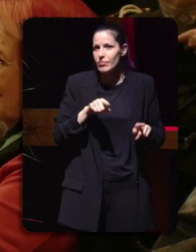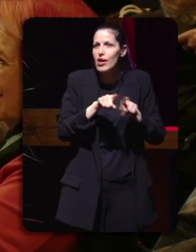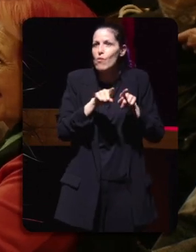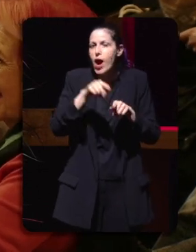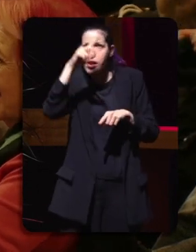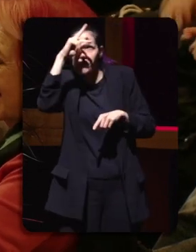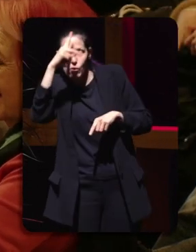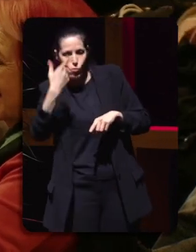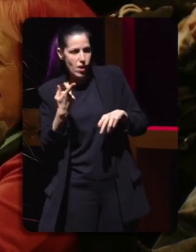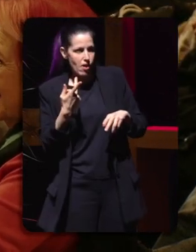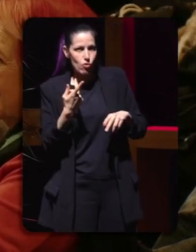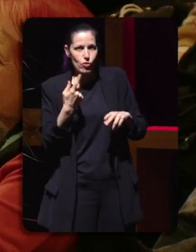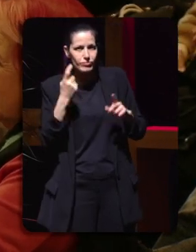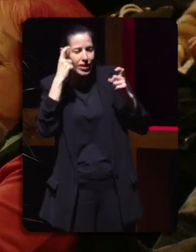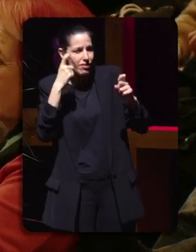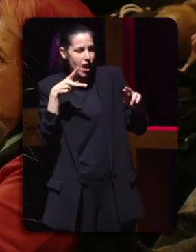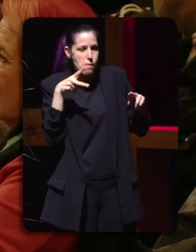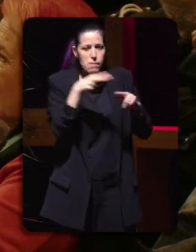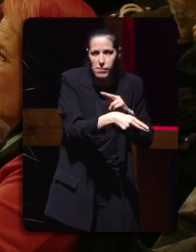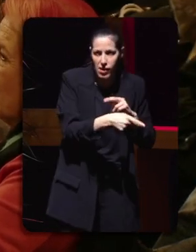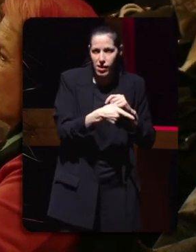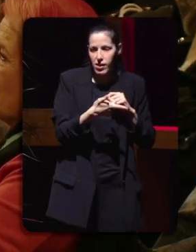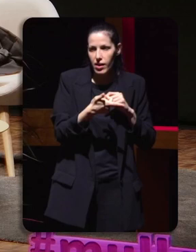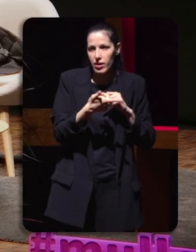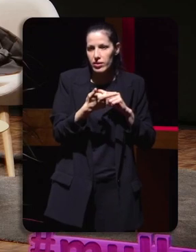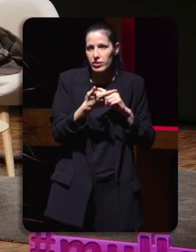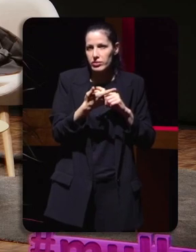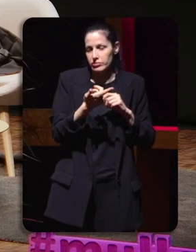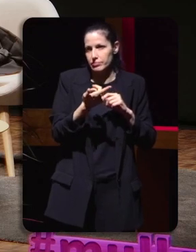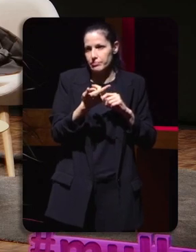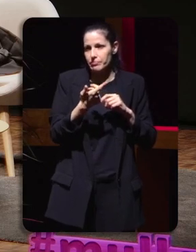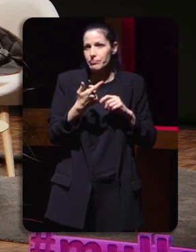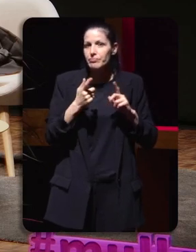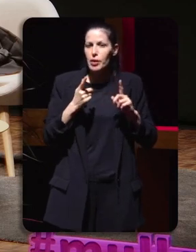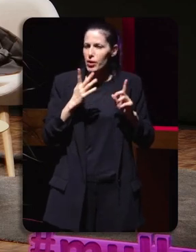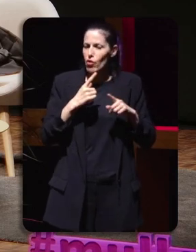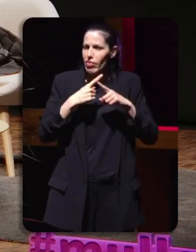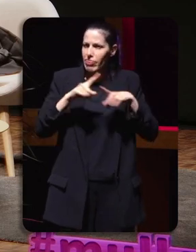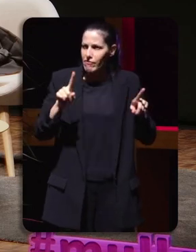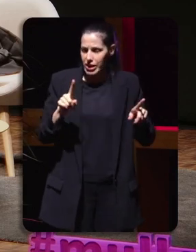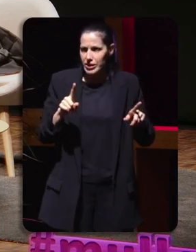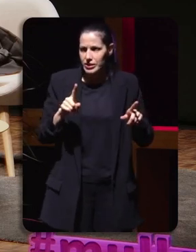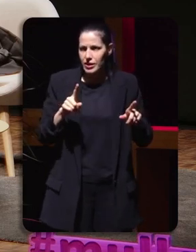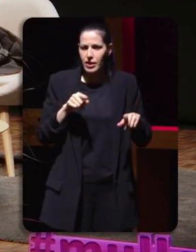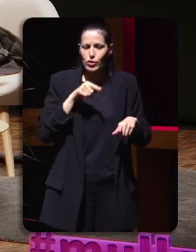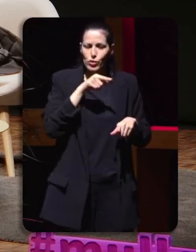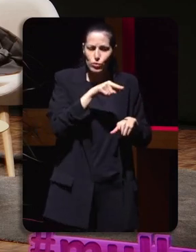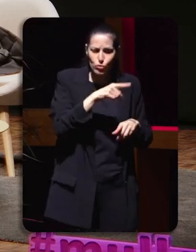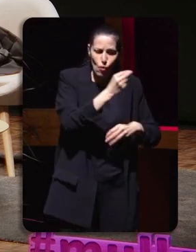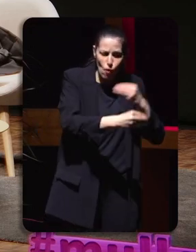Pero había mucha prevención esto hay una diferencia esto Si tú lo haces si tú intentas ser Superman la viñas